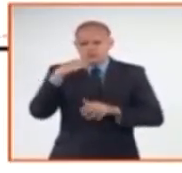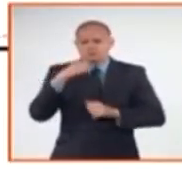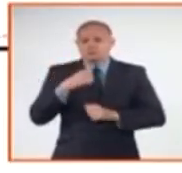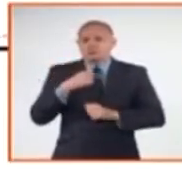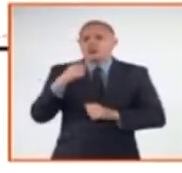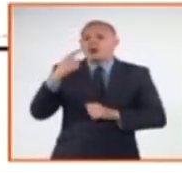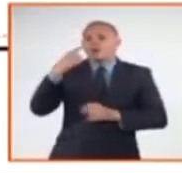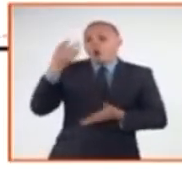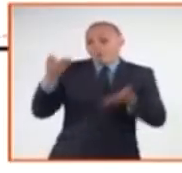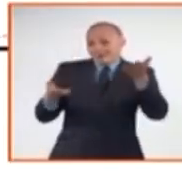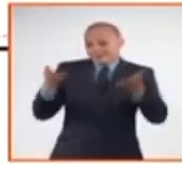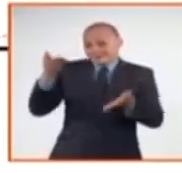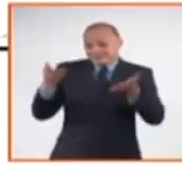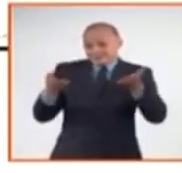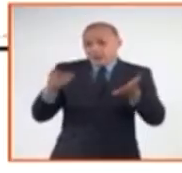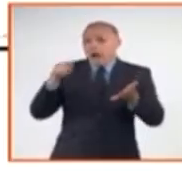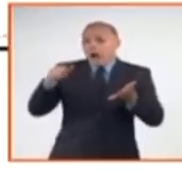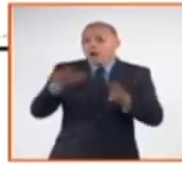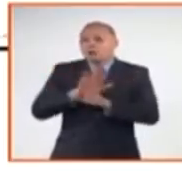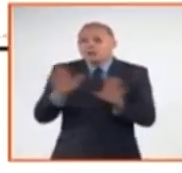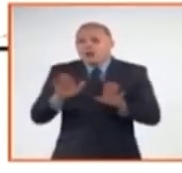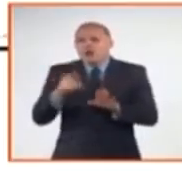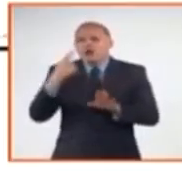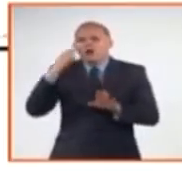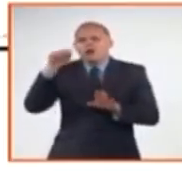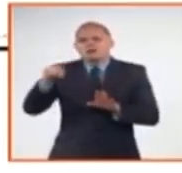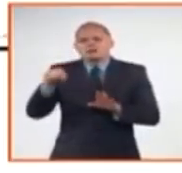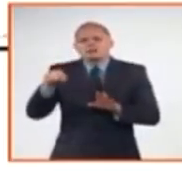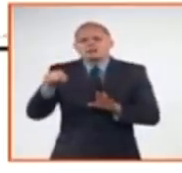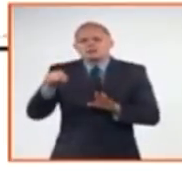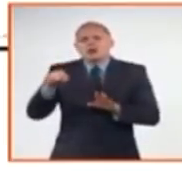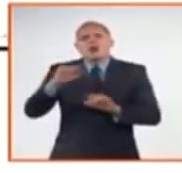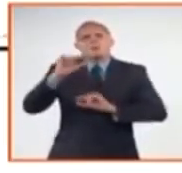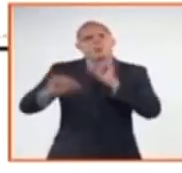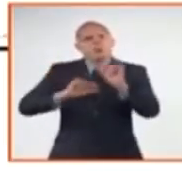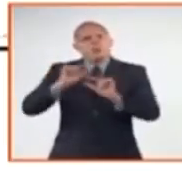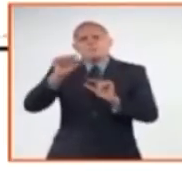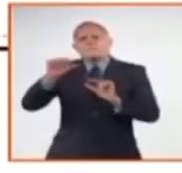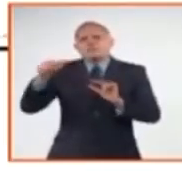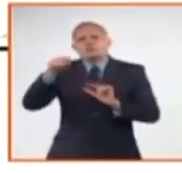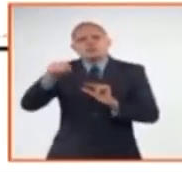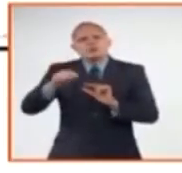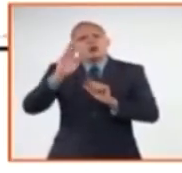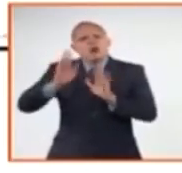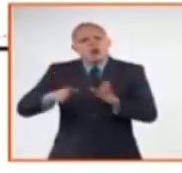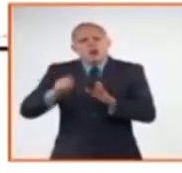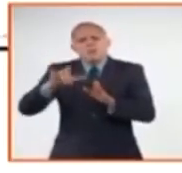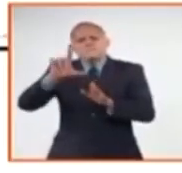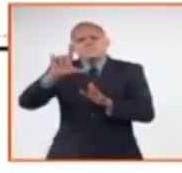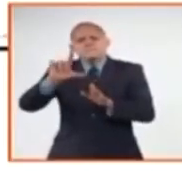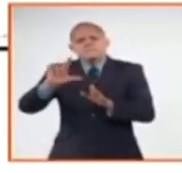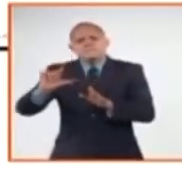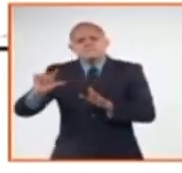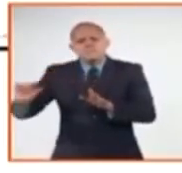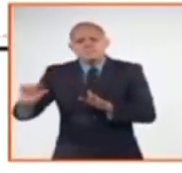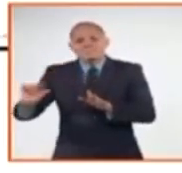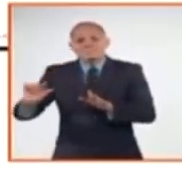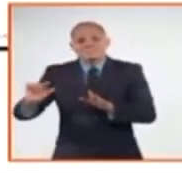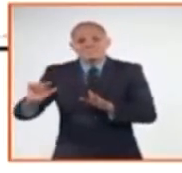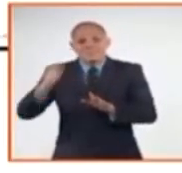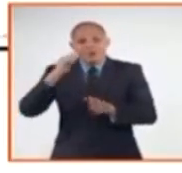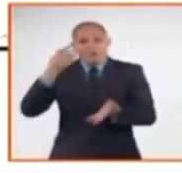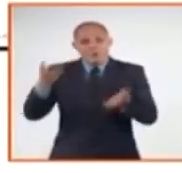complicado y que llegó un momento en que es la letalidad disminuyó con respecto a la vara y el tiempo